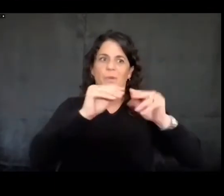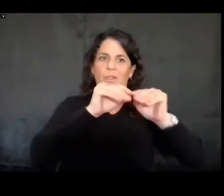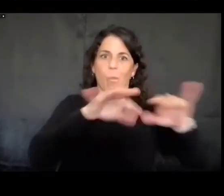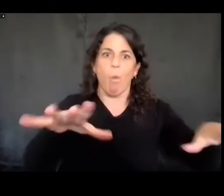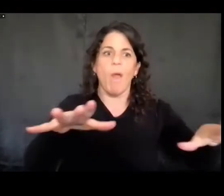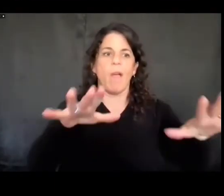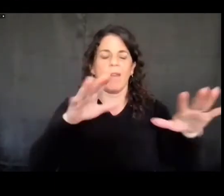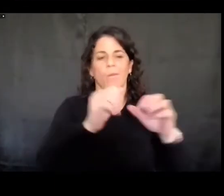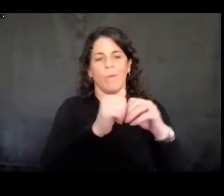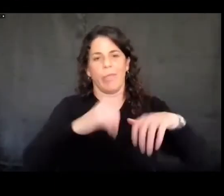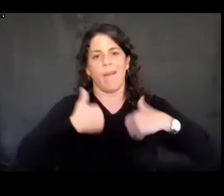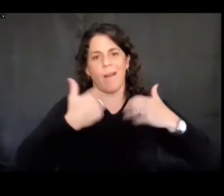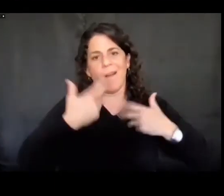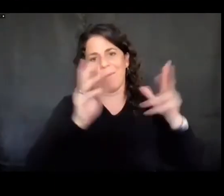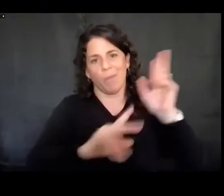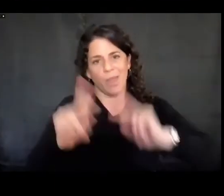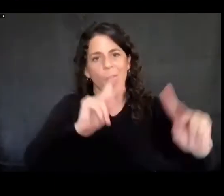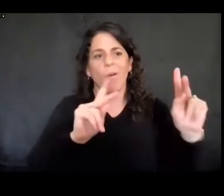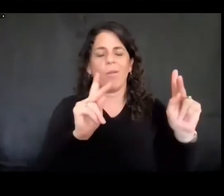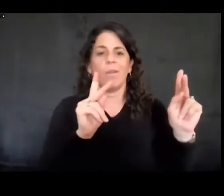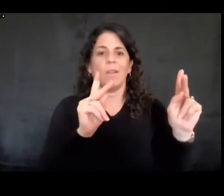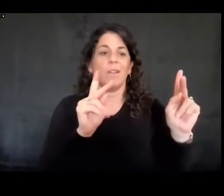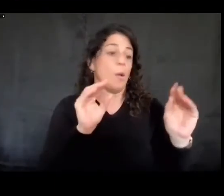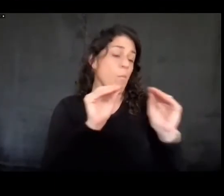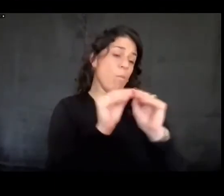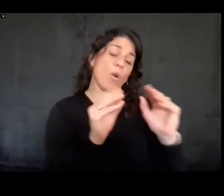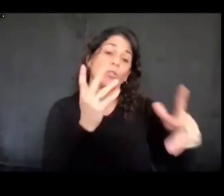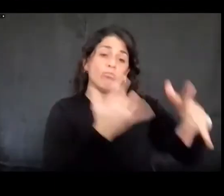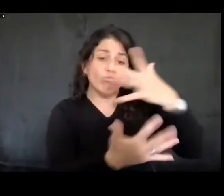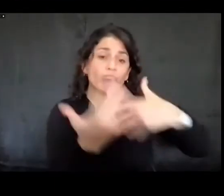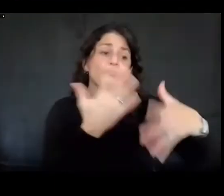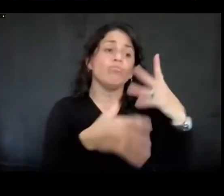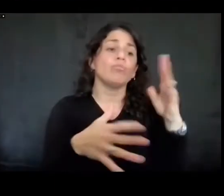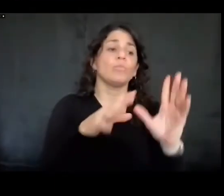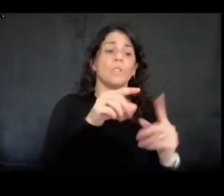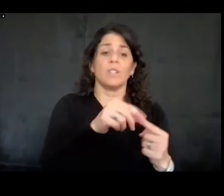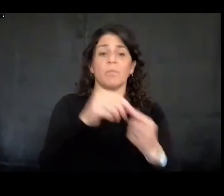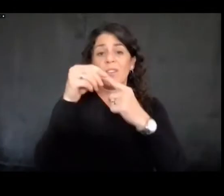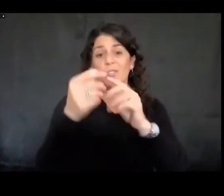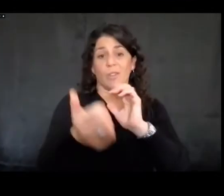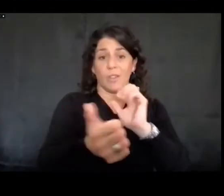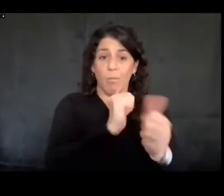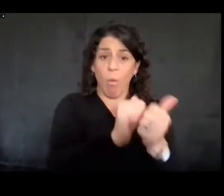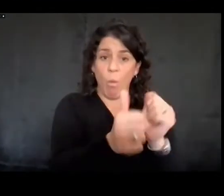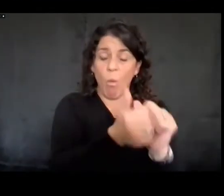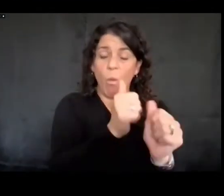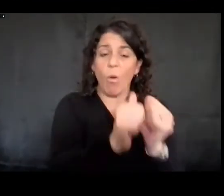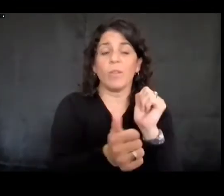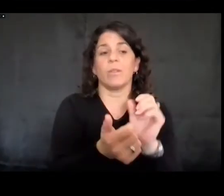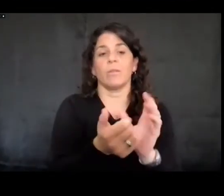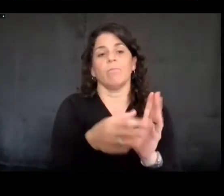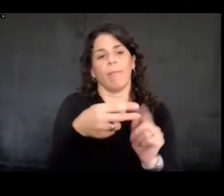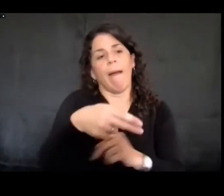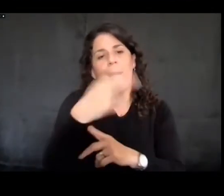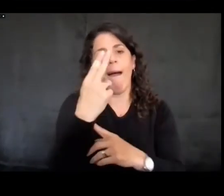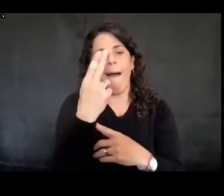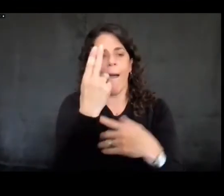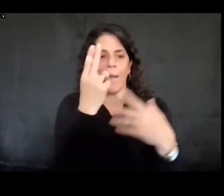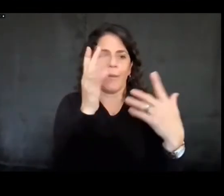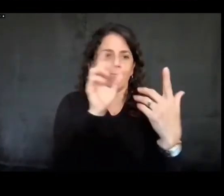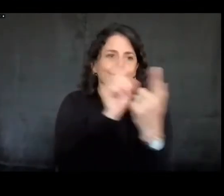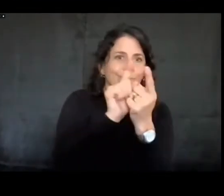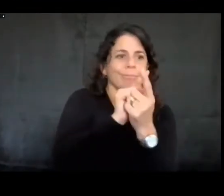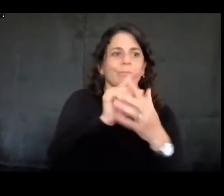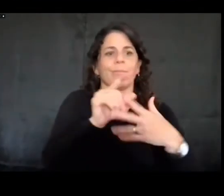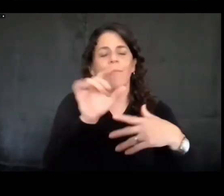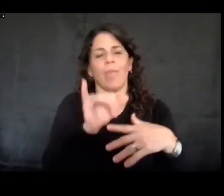propaga muy rápido con la gente joven porque están socializando y especialmente cuando tienen deportes de